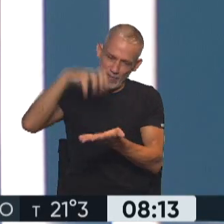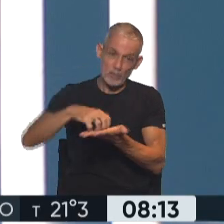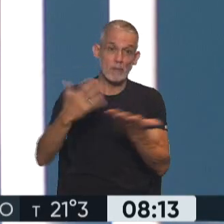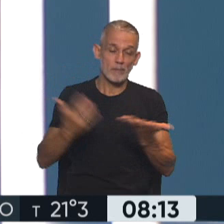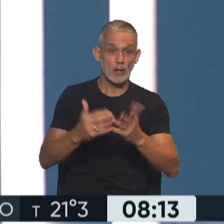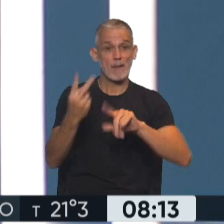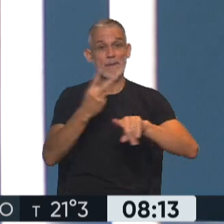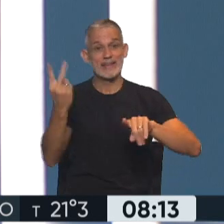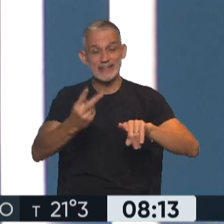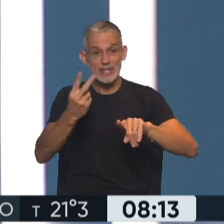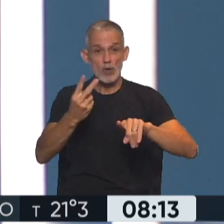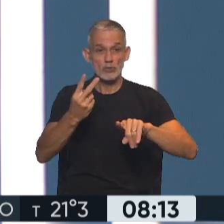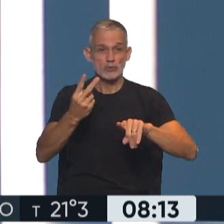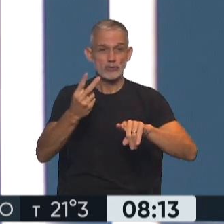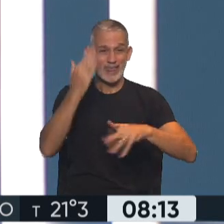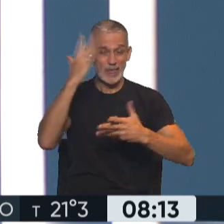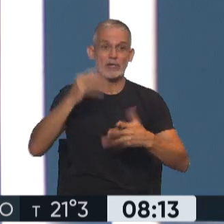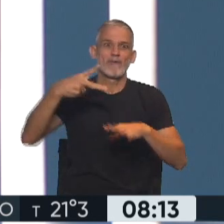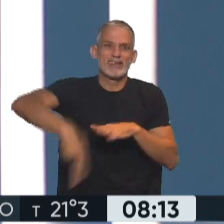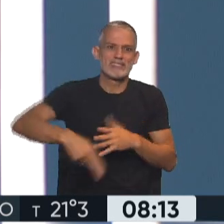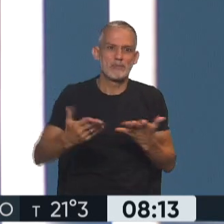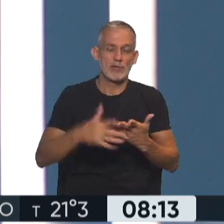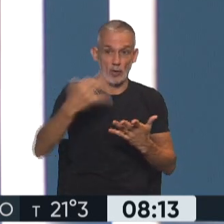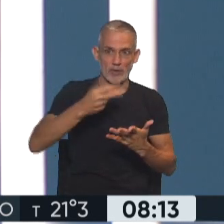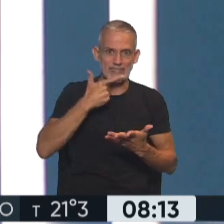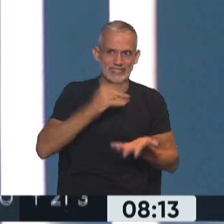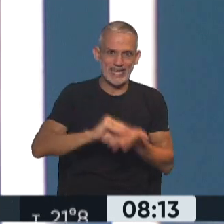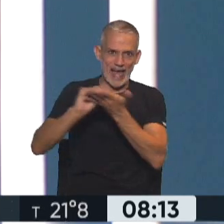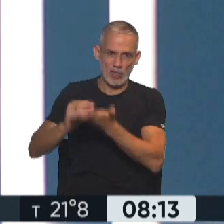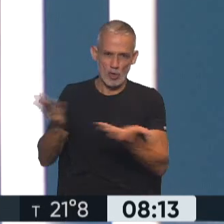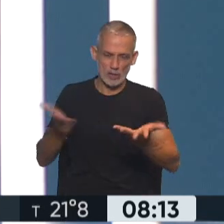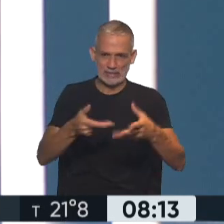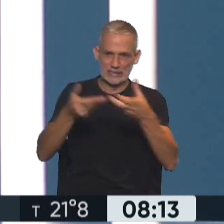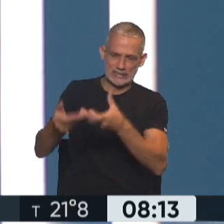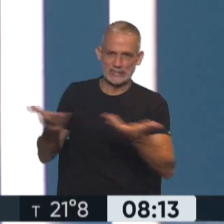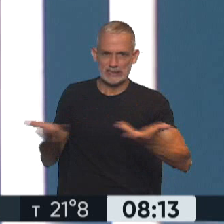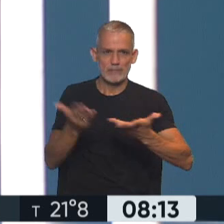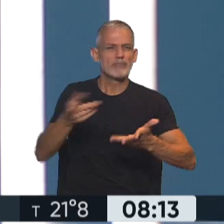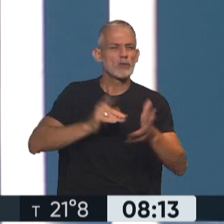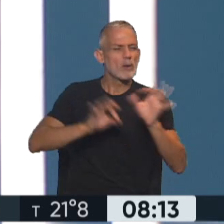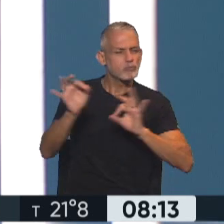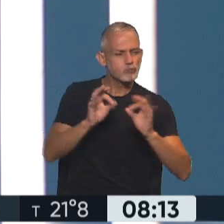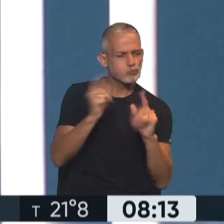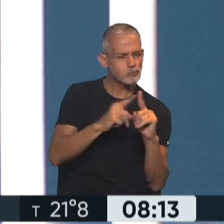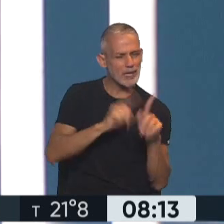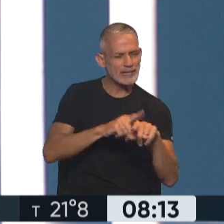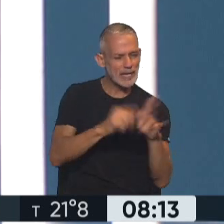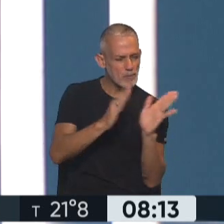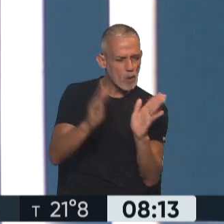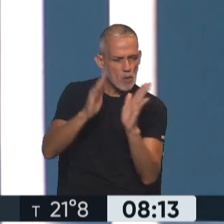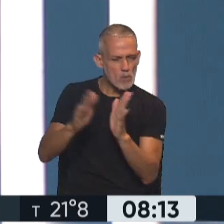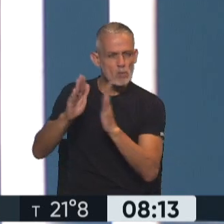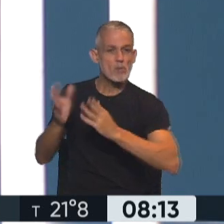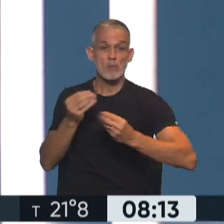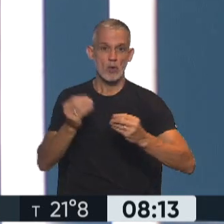Porque el día 22 hay un vencimiento y ese proyecto tiene que pasar al Senado Nacional. De ahí la estrategia con los tiempos parlamentarios para